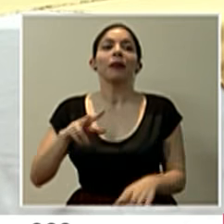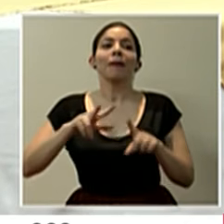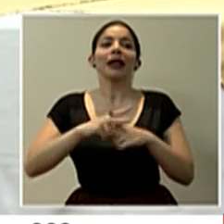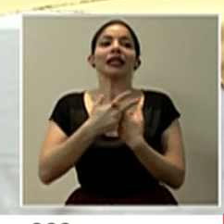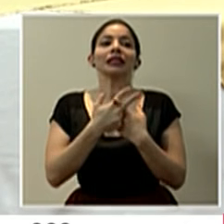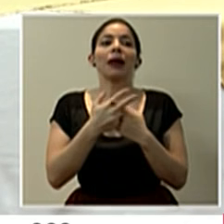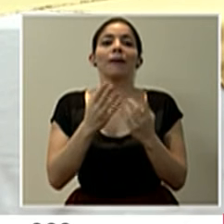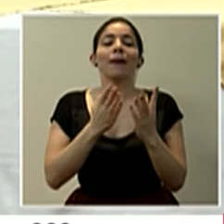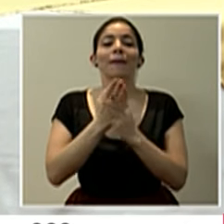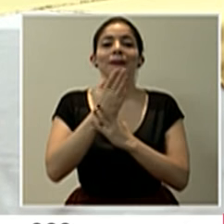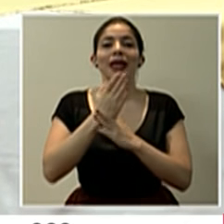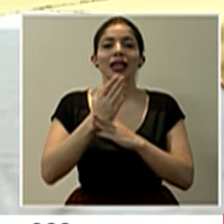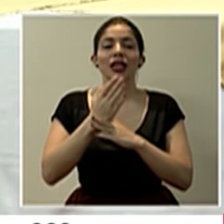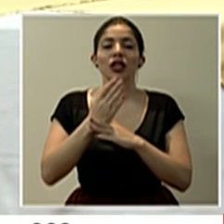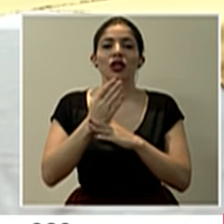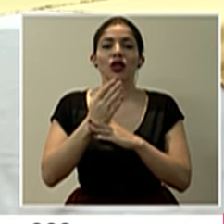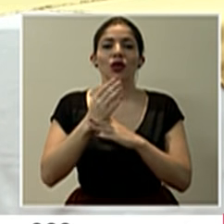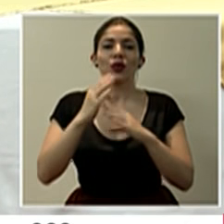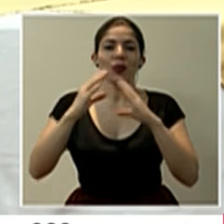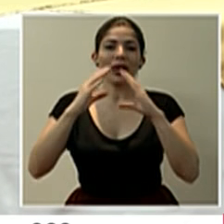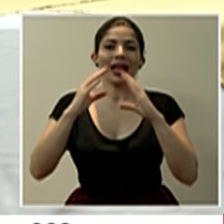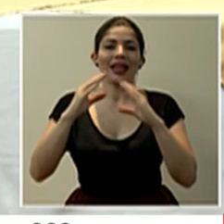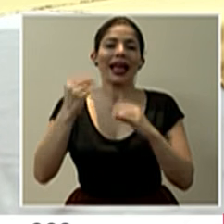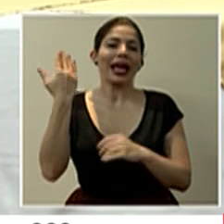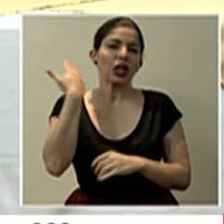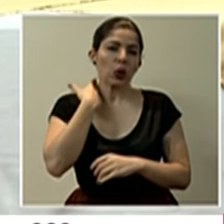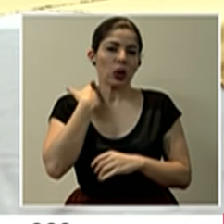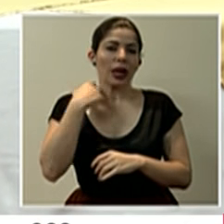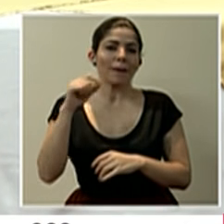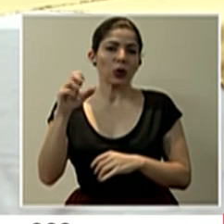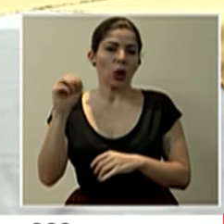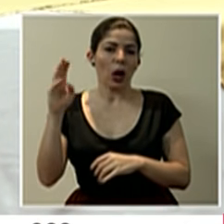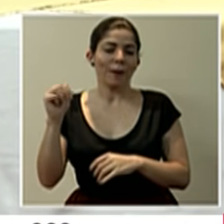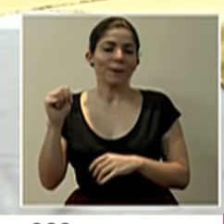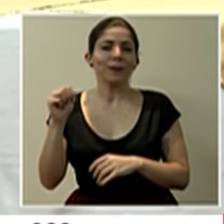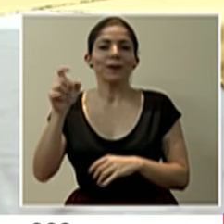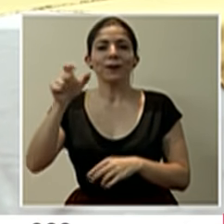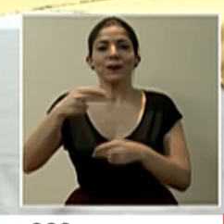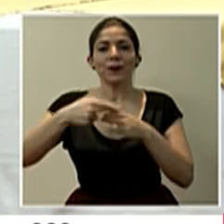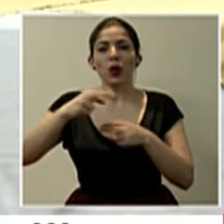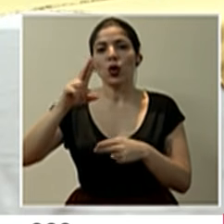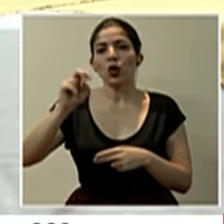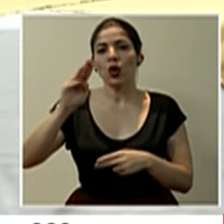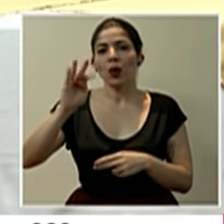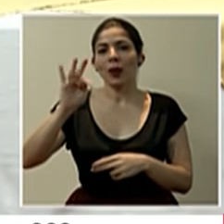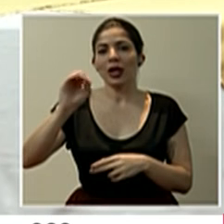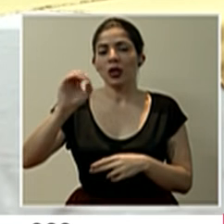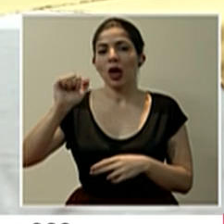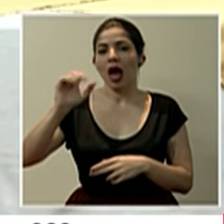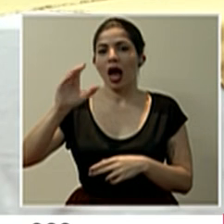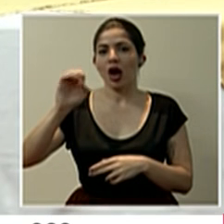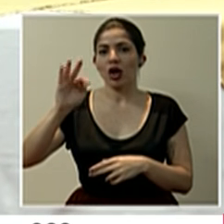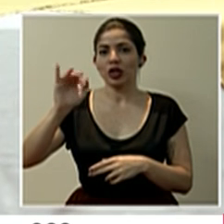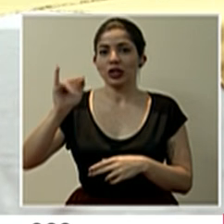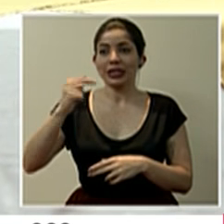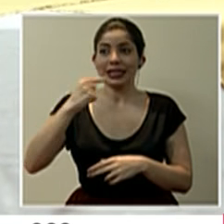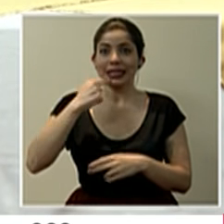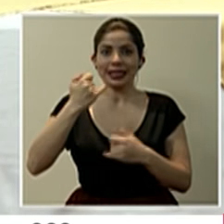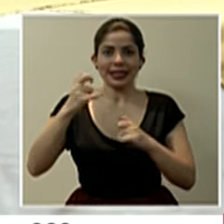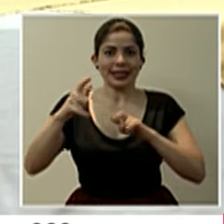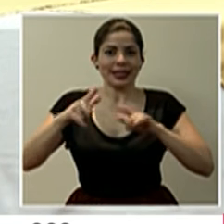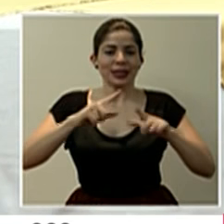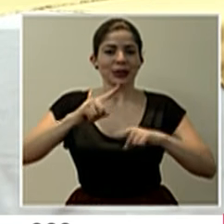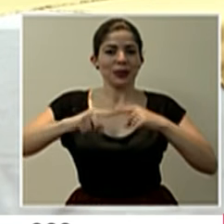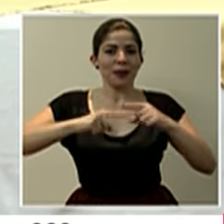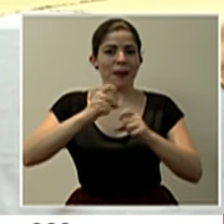con el medio digital quetorta.com, con el colega Roberto Acosta, que me indican que ya está listo para